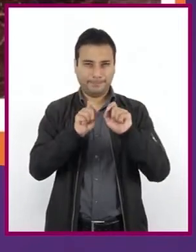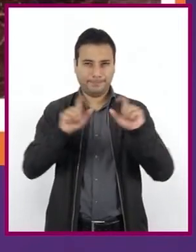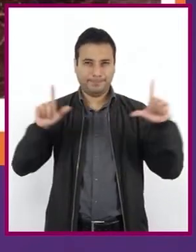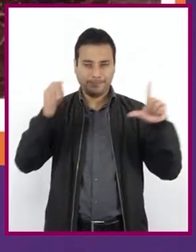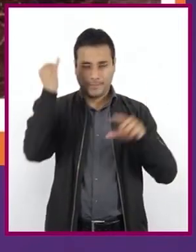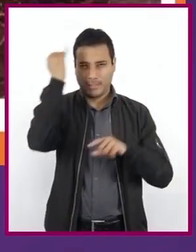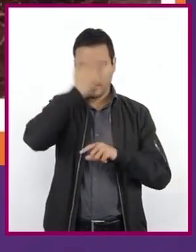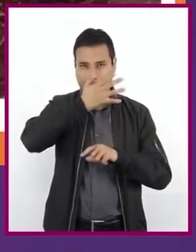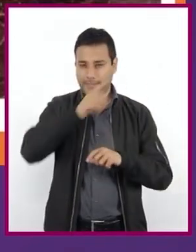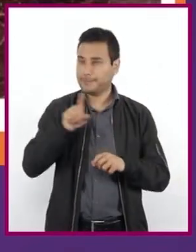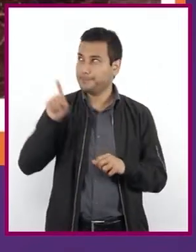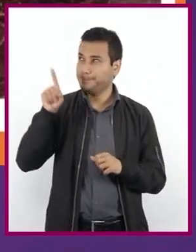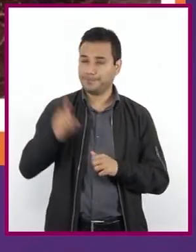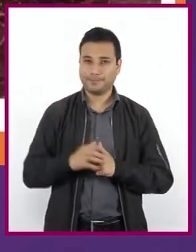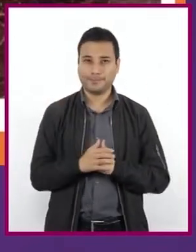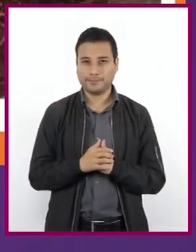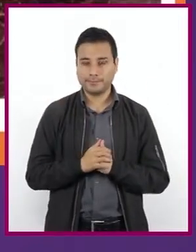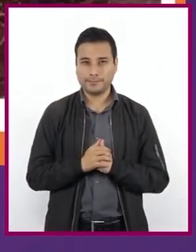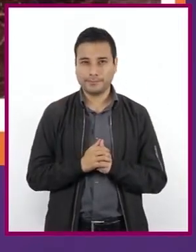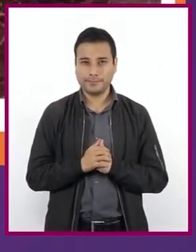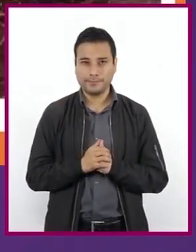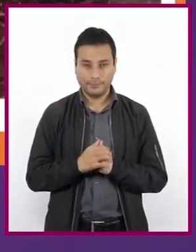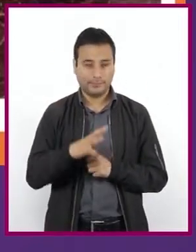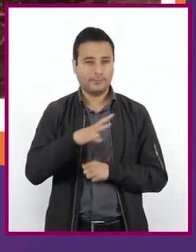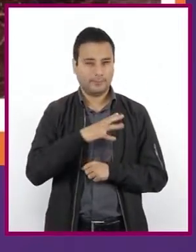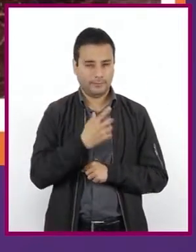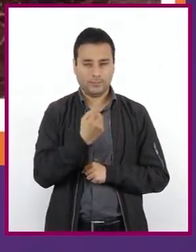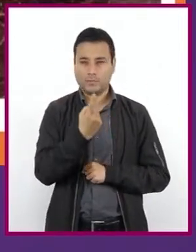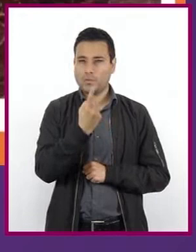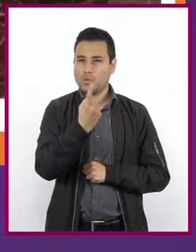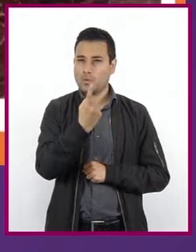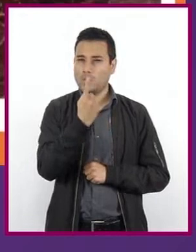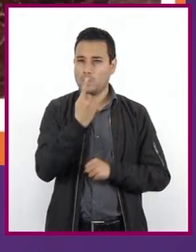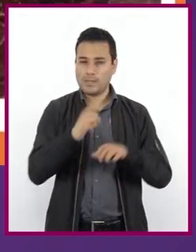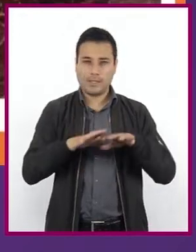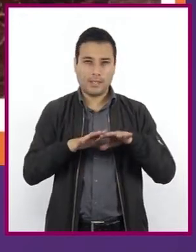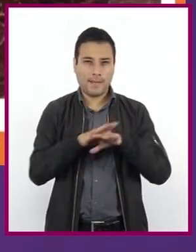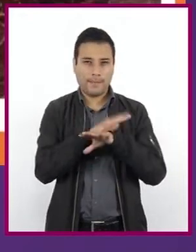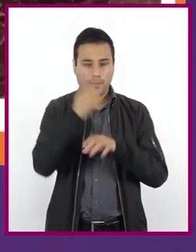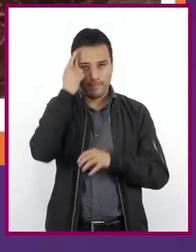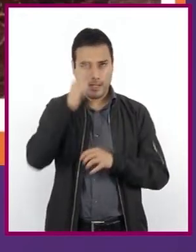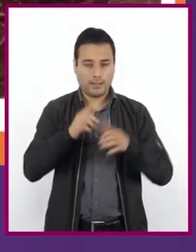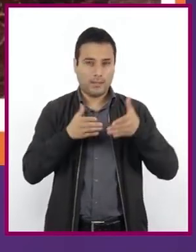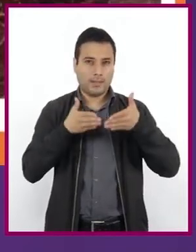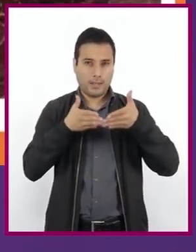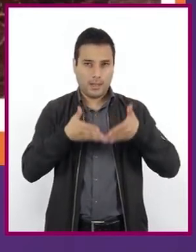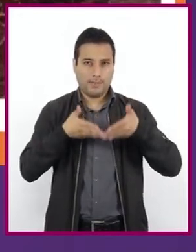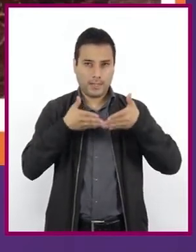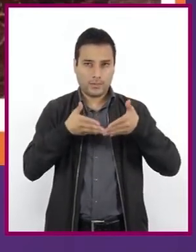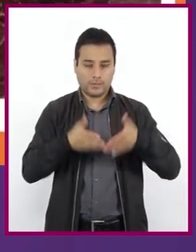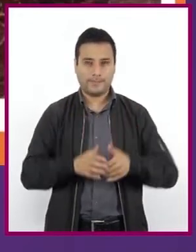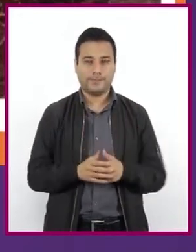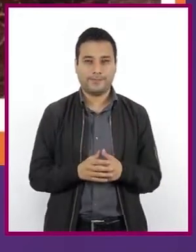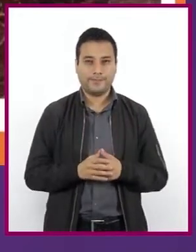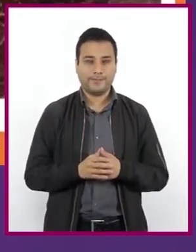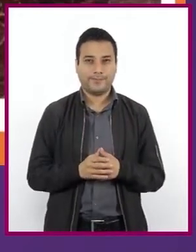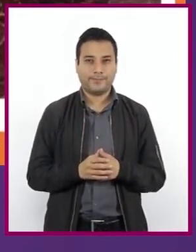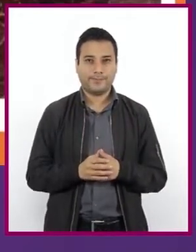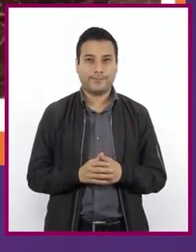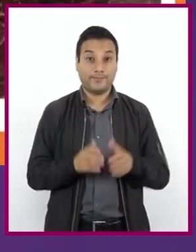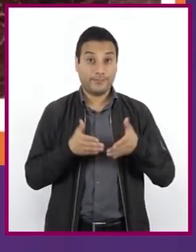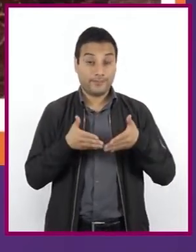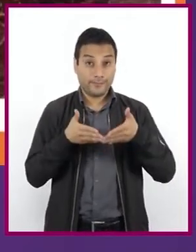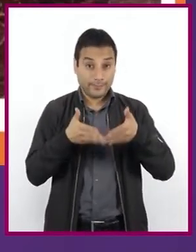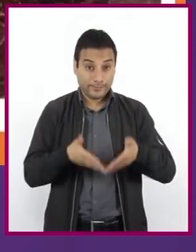destaca uno de los principales cambios aplicados en la navegación: sustitución de la flota